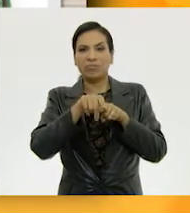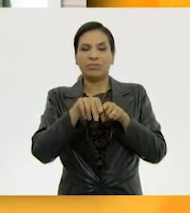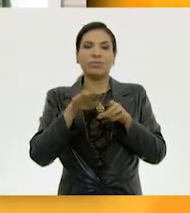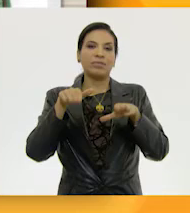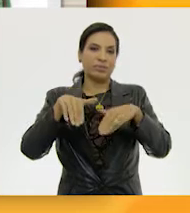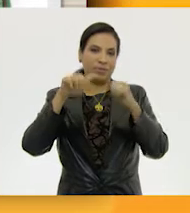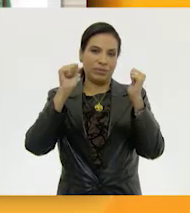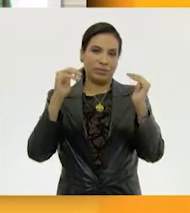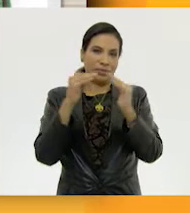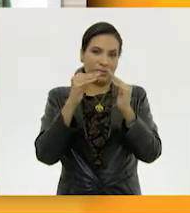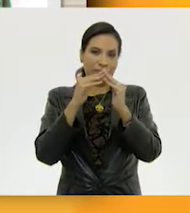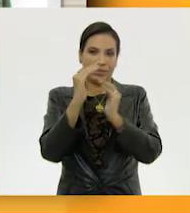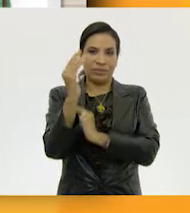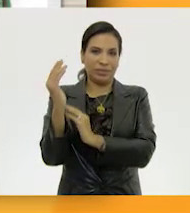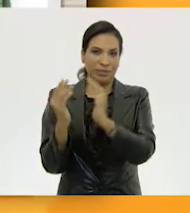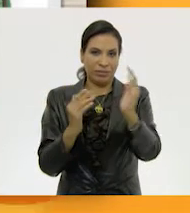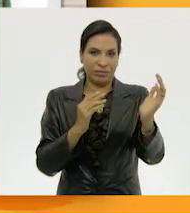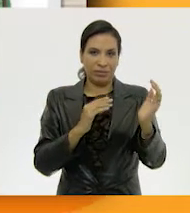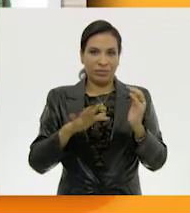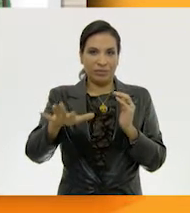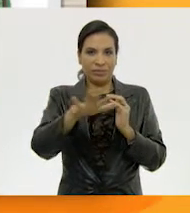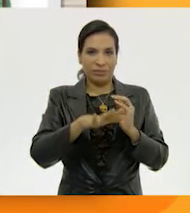su casa entre las matas.